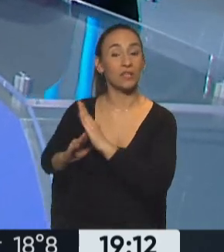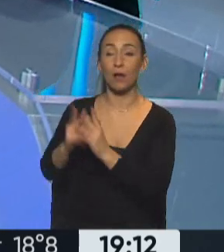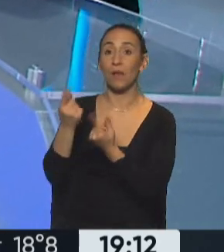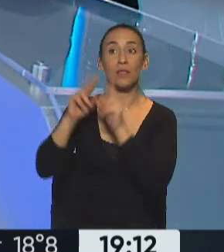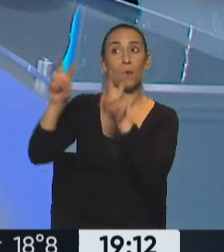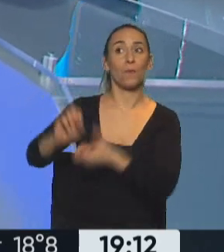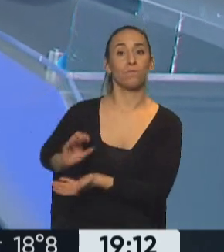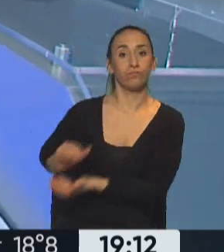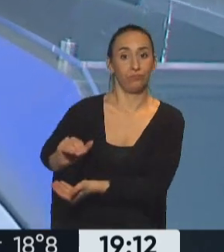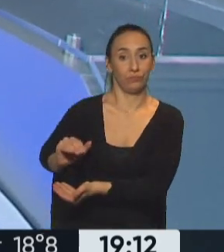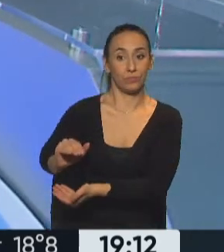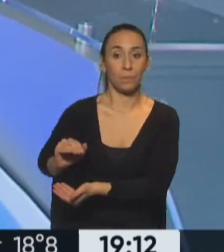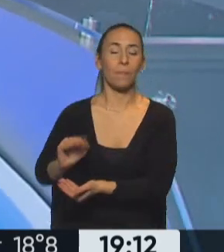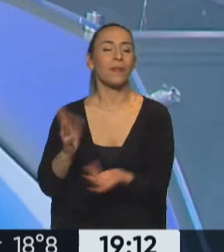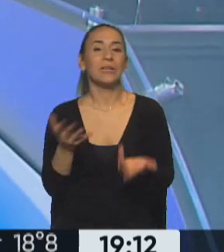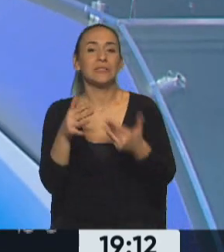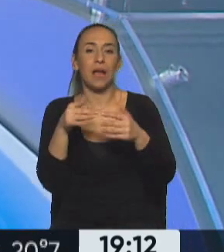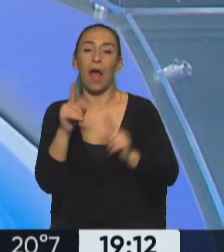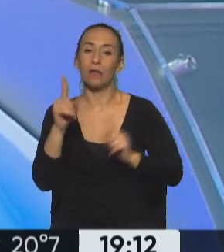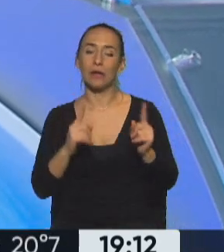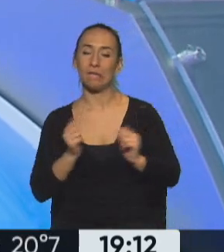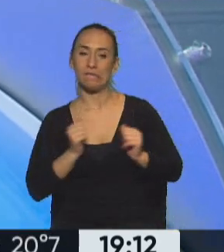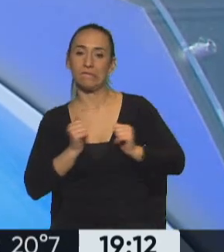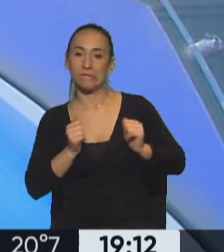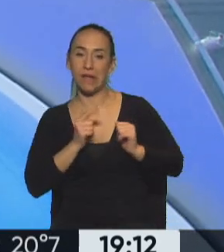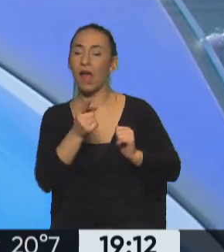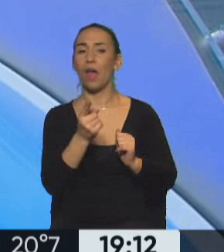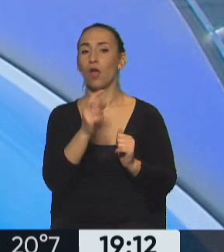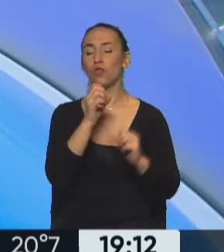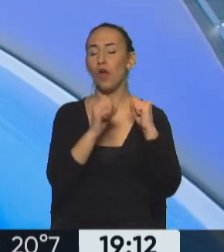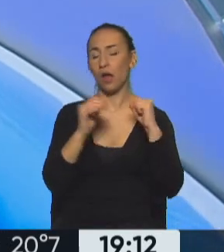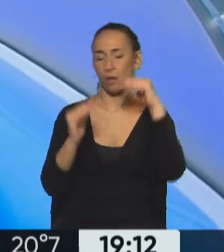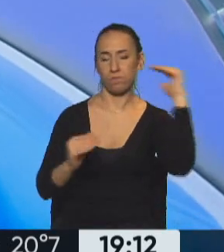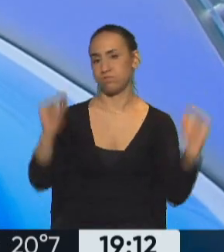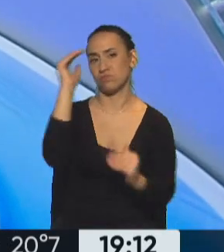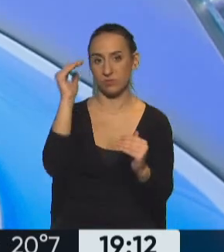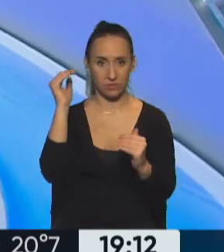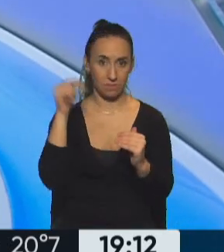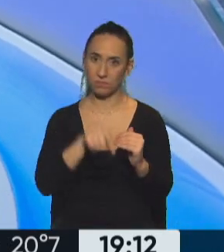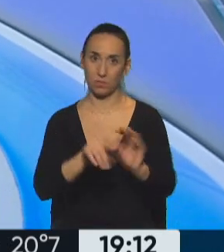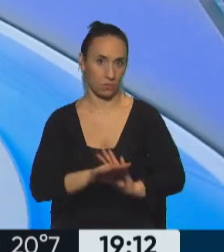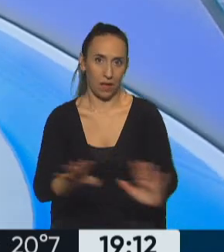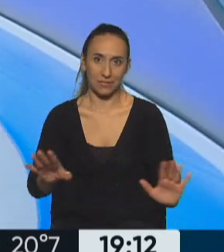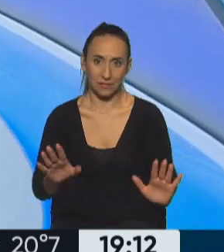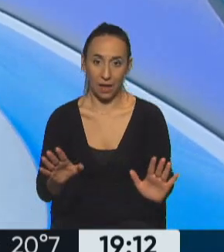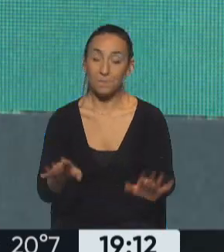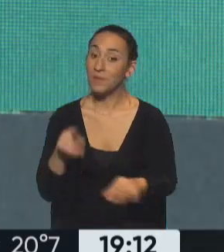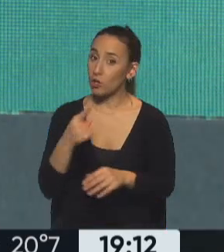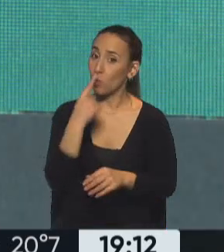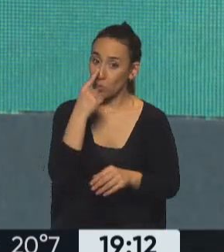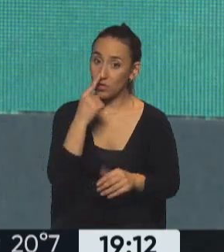Digamos, hay que quebrar la expectativa de devaluación. Ahí está. Ahí estamos hablando de un sector pero es muy interesante este título.